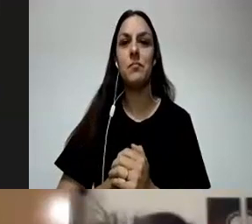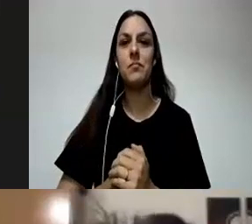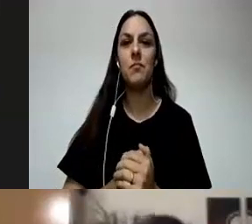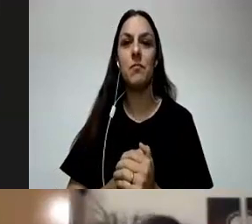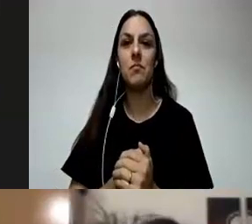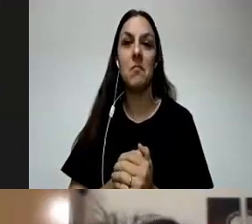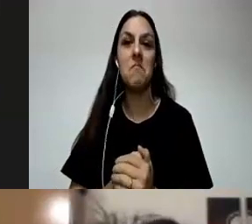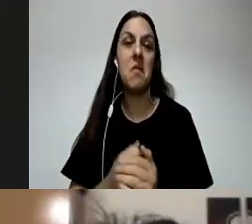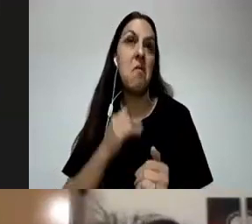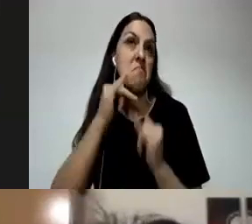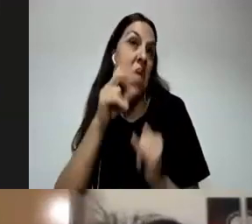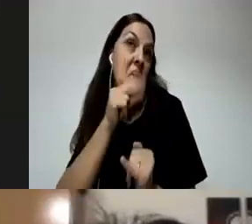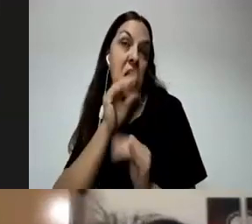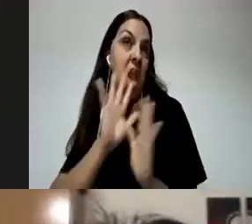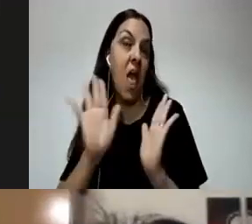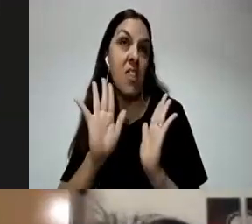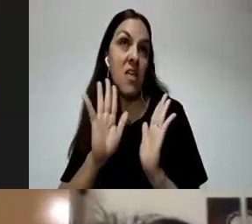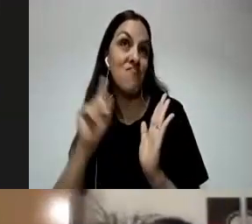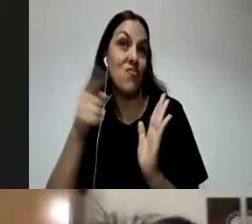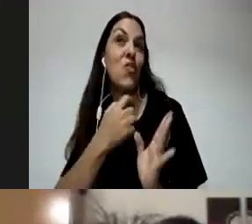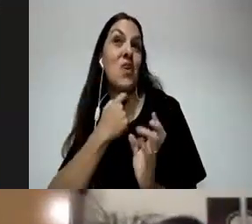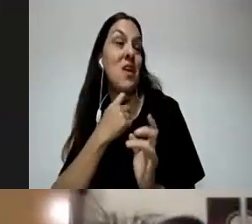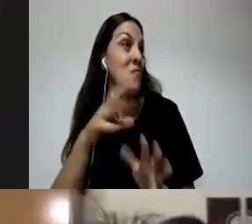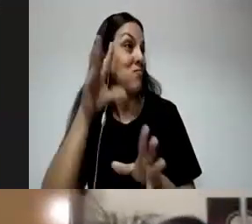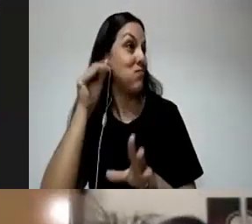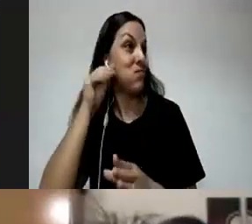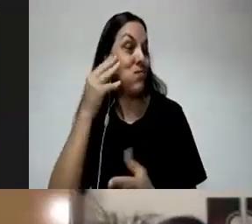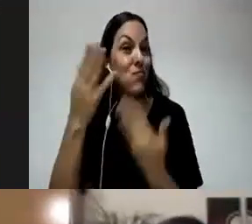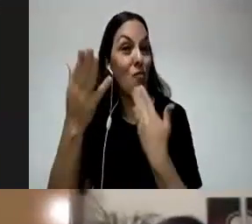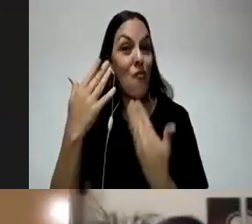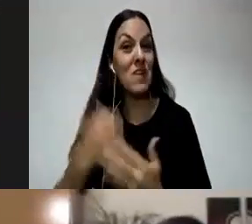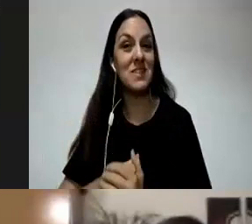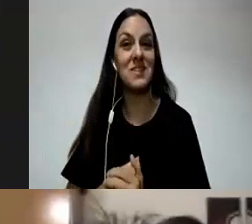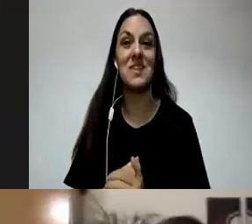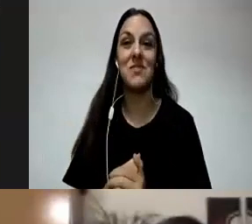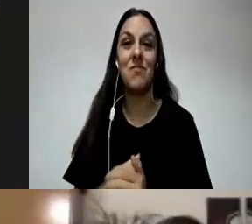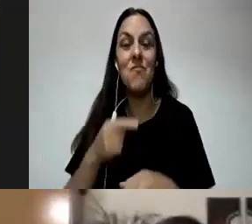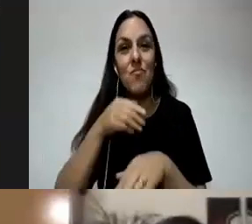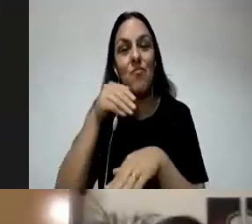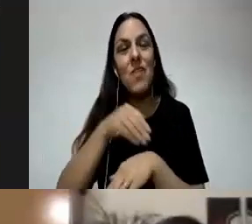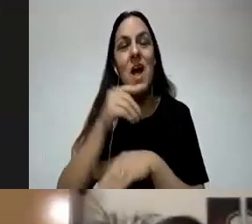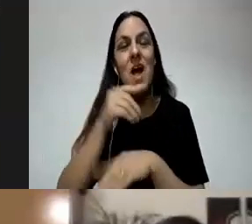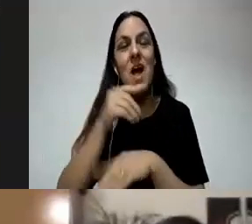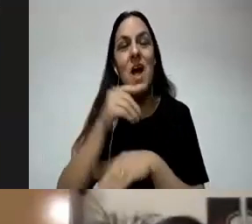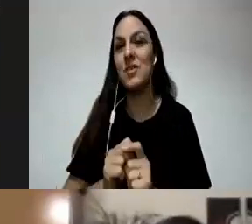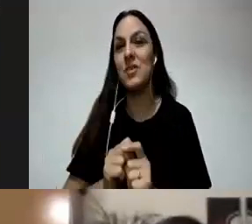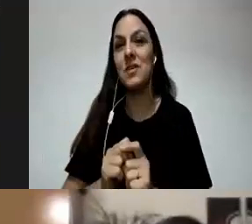porque seguro estaremos todos ansiosos por escuchar la charla y no quiero demorarme más. Agradezco nuevamente